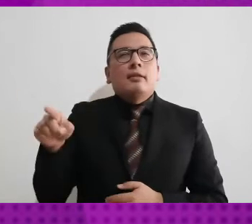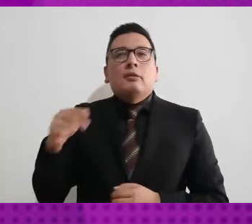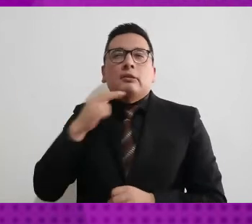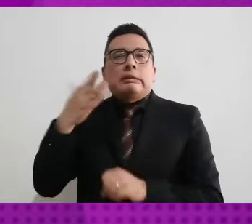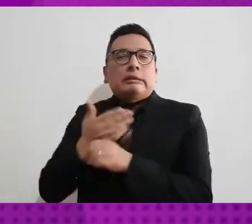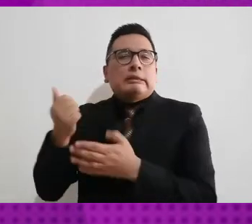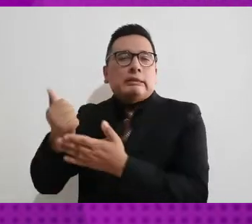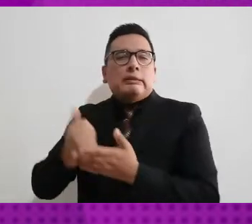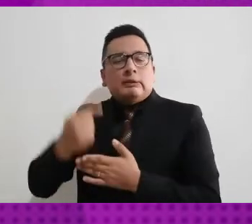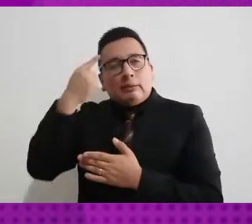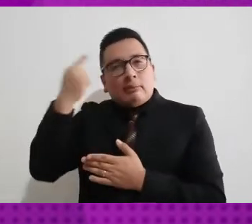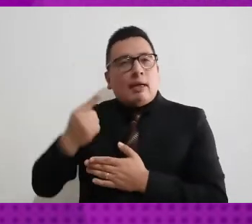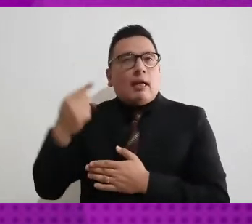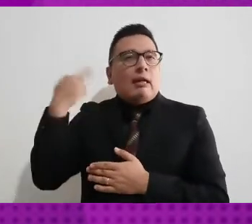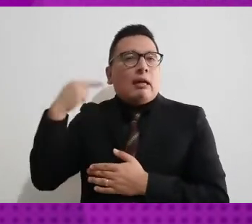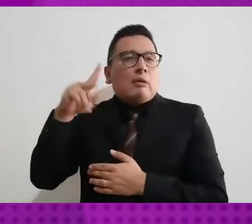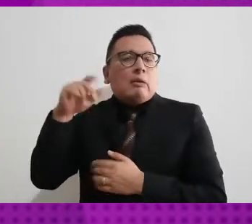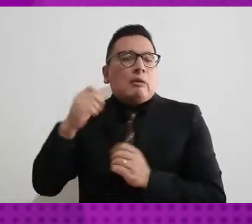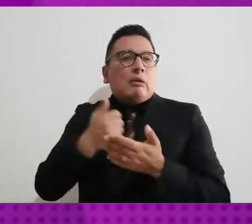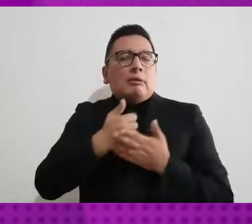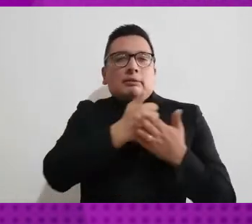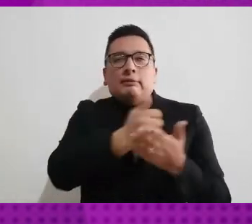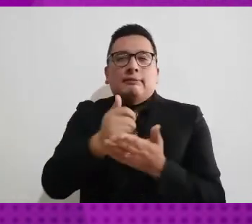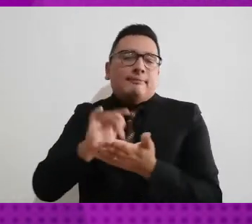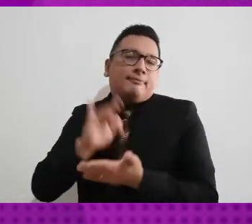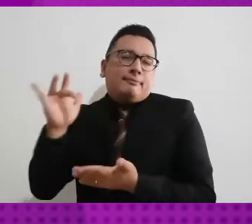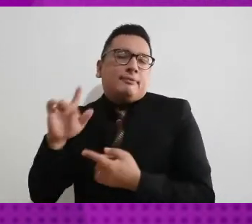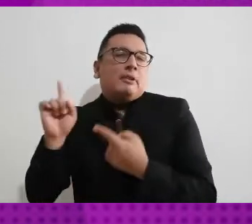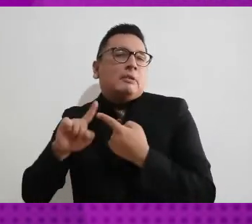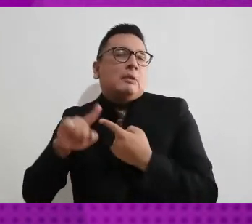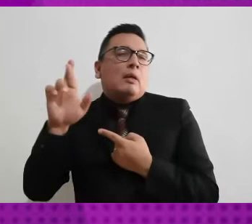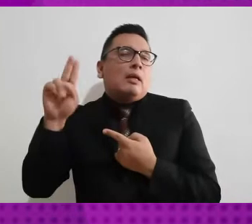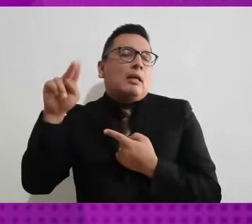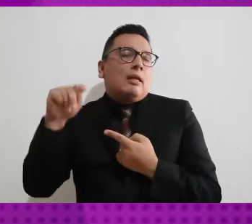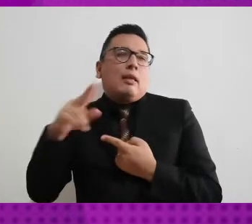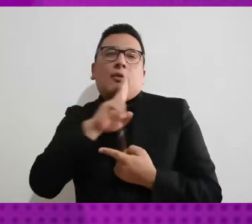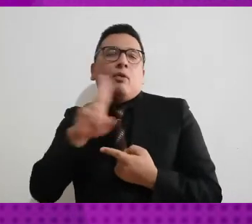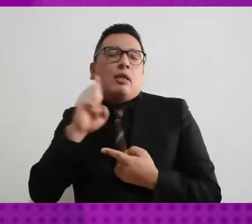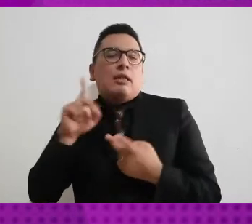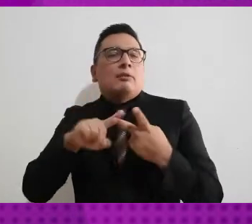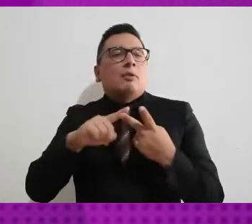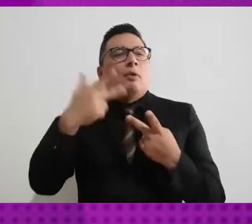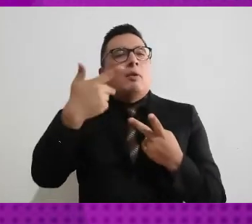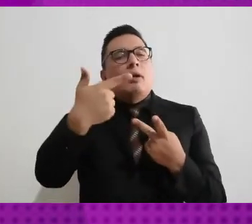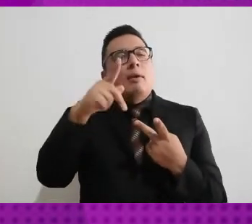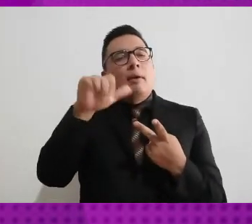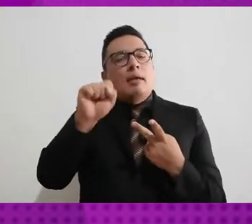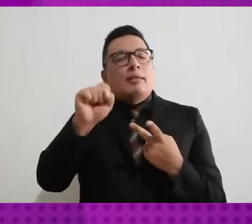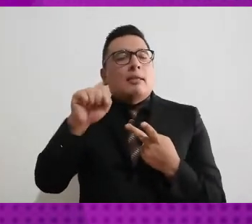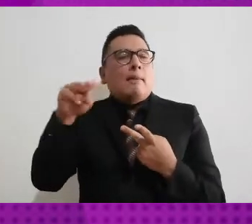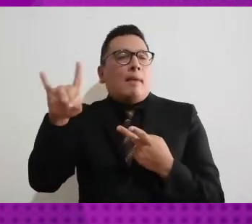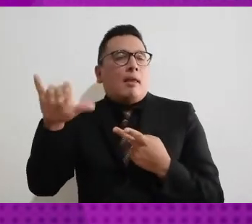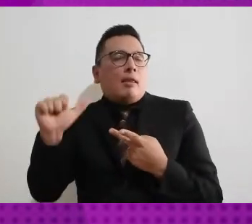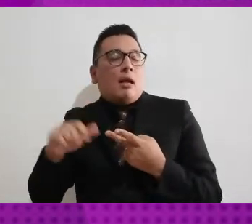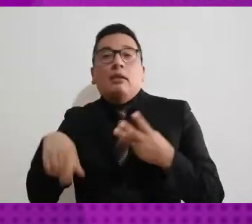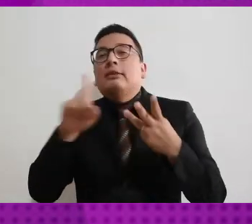la difusión de este programa, especialmente a NRT Noticias y a GPS Media, y también, bueno, un saludo a